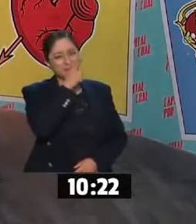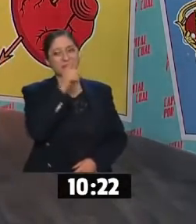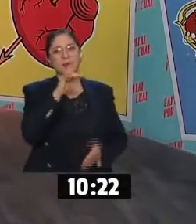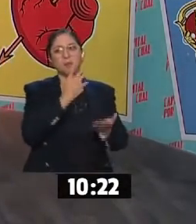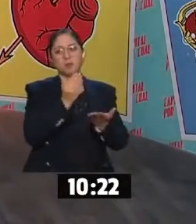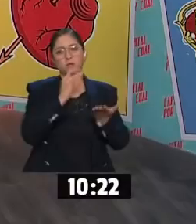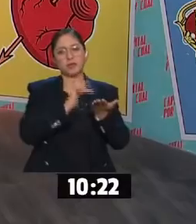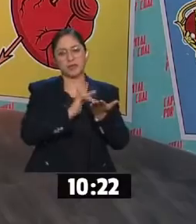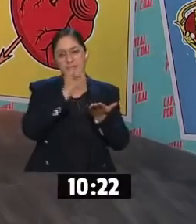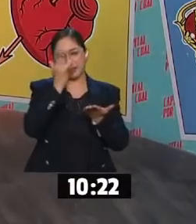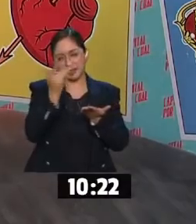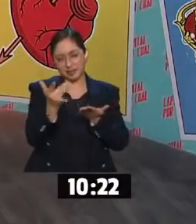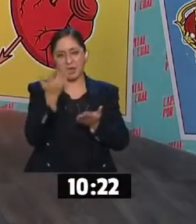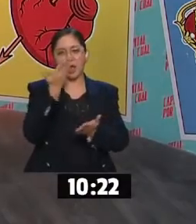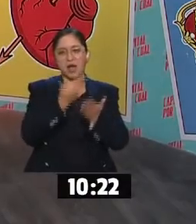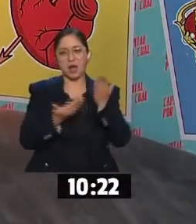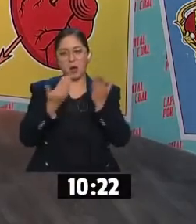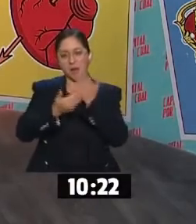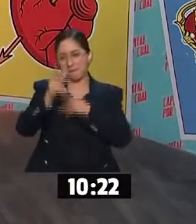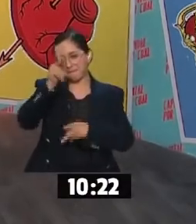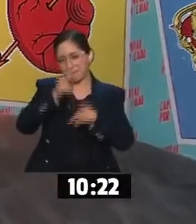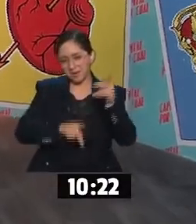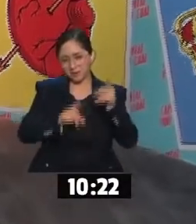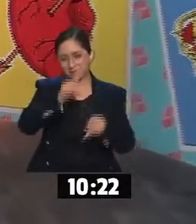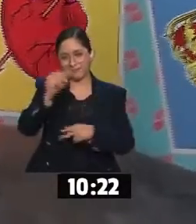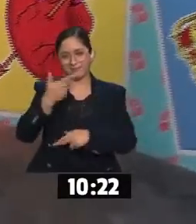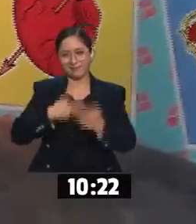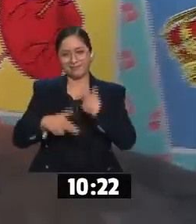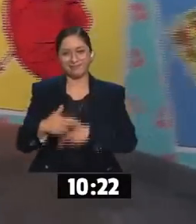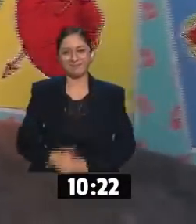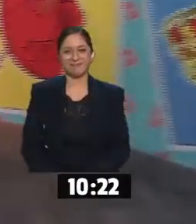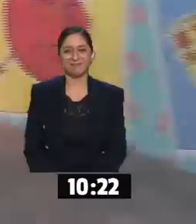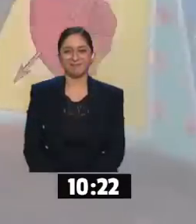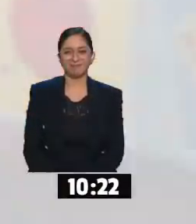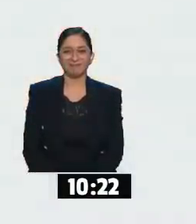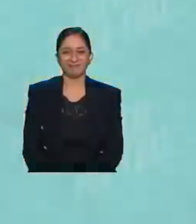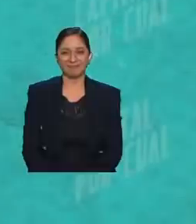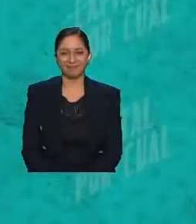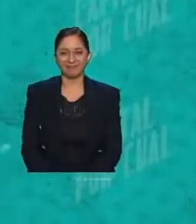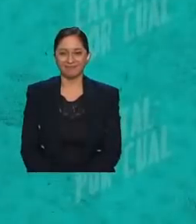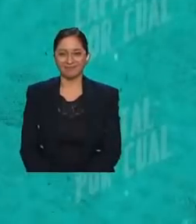Irene. Muchísimas gracias. Vamos una pausita, ahorita retachamos.